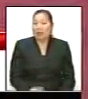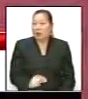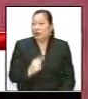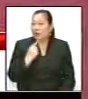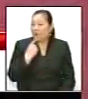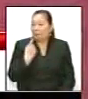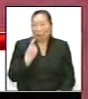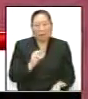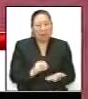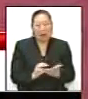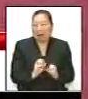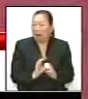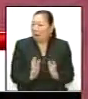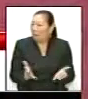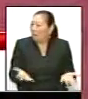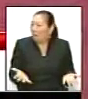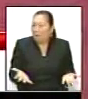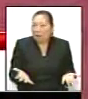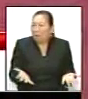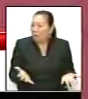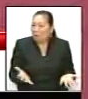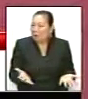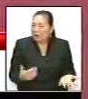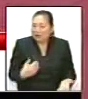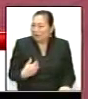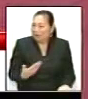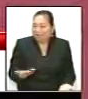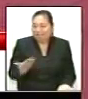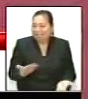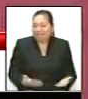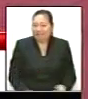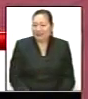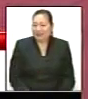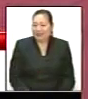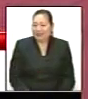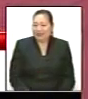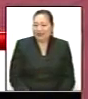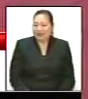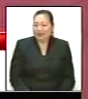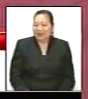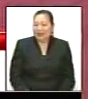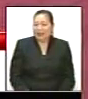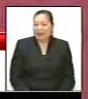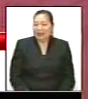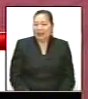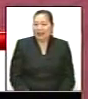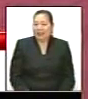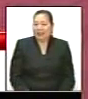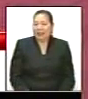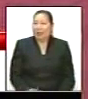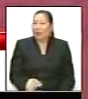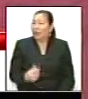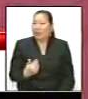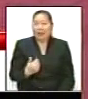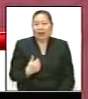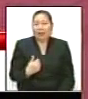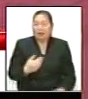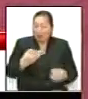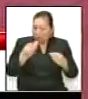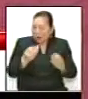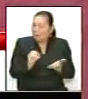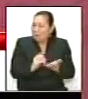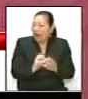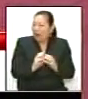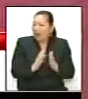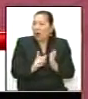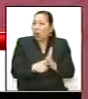para nada claras, ¿no? Yo la verdad que todavía me voy con la sensación de que no tenemos un diagnóstico claro de